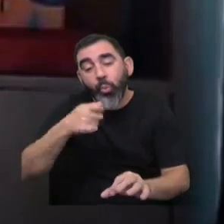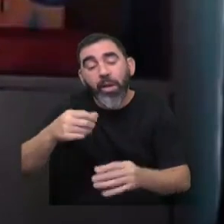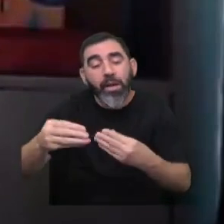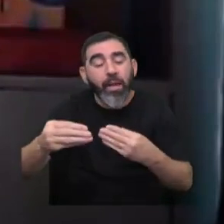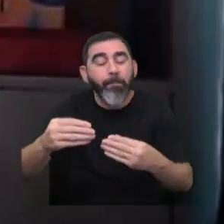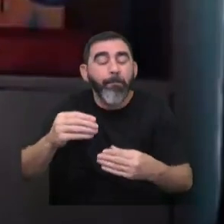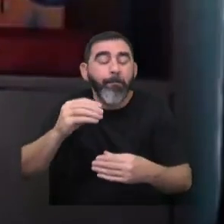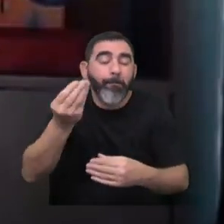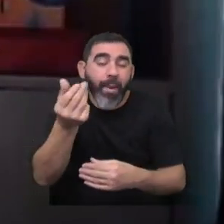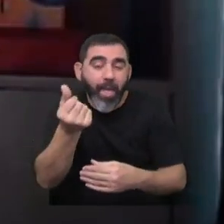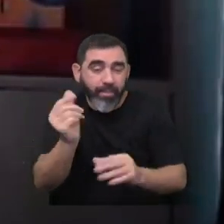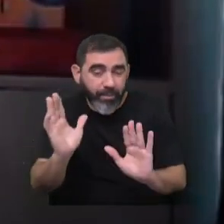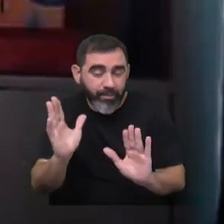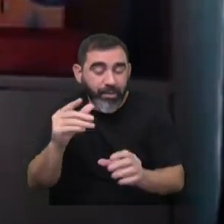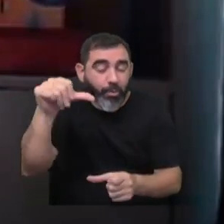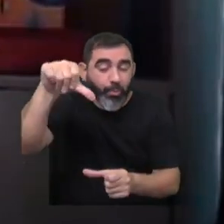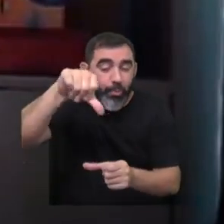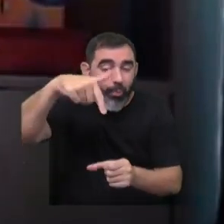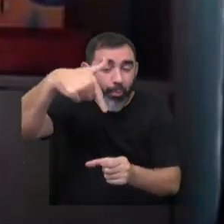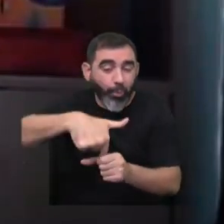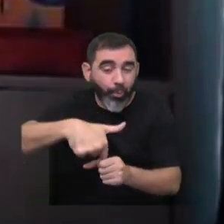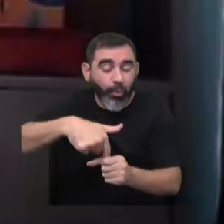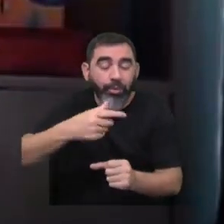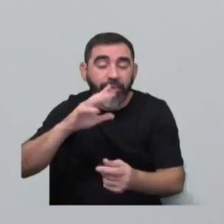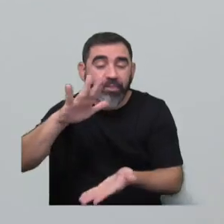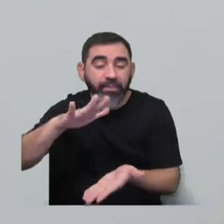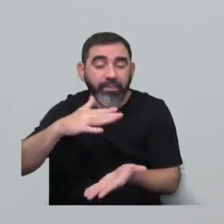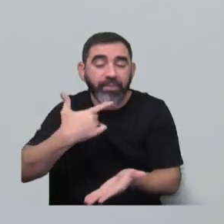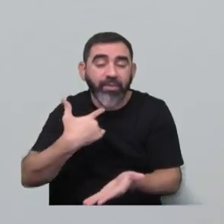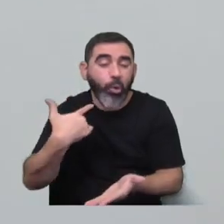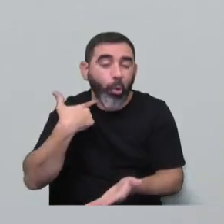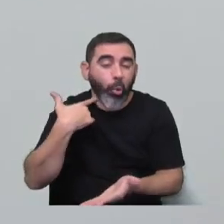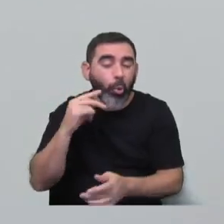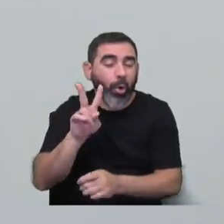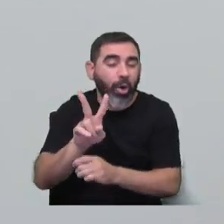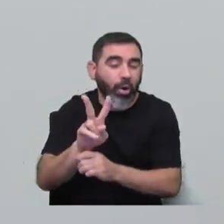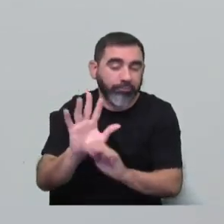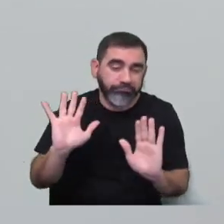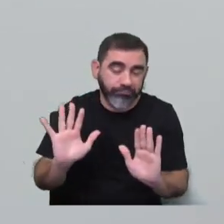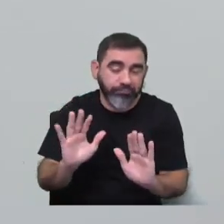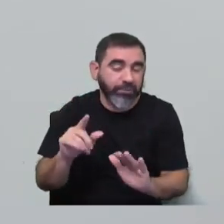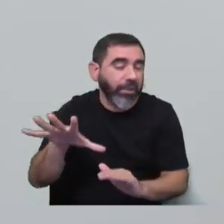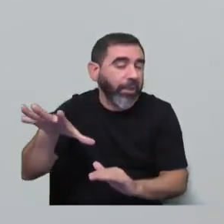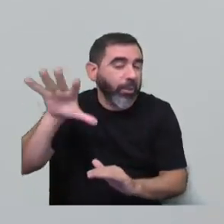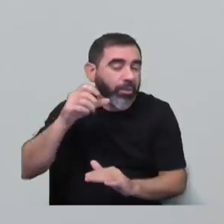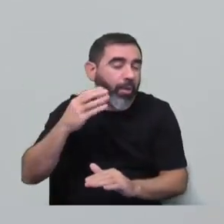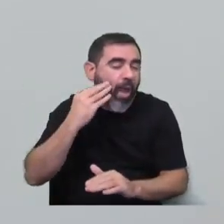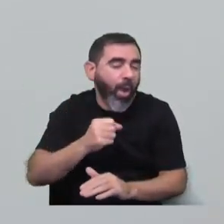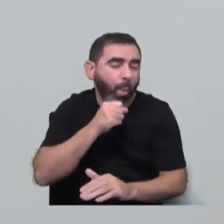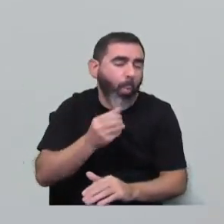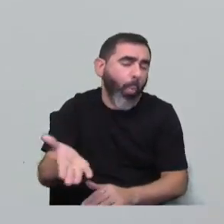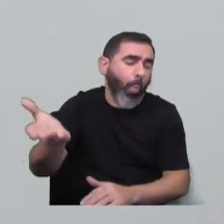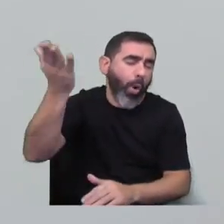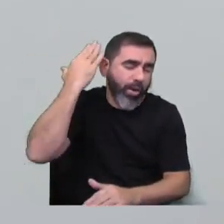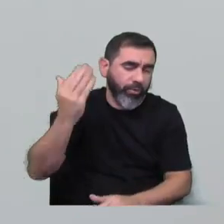plata, en la botella que está abierta ayuda a conservar el gas. Que yo he escuchado esta creencia de mis abuelos, así que tiene